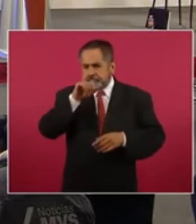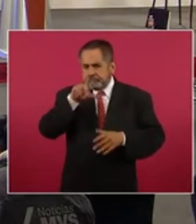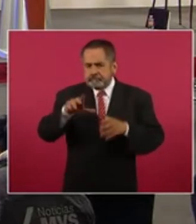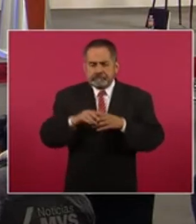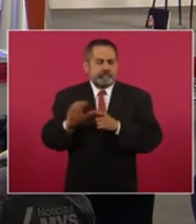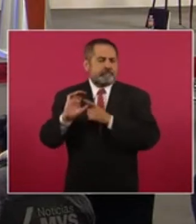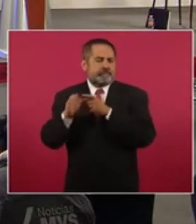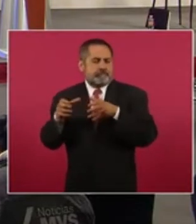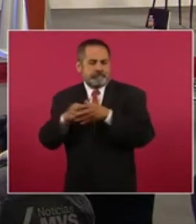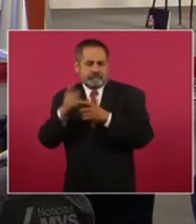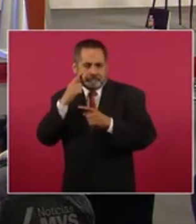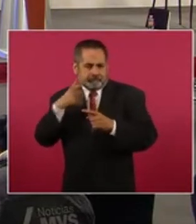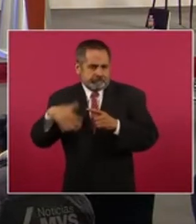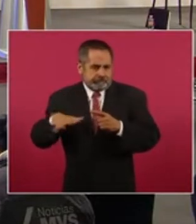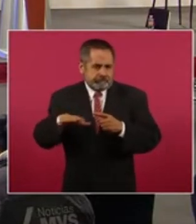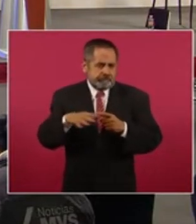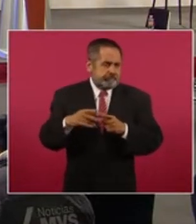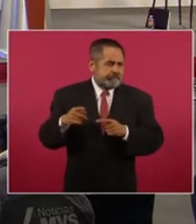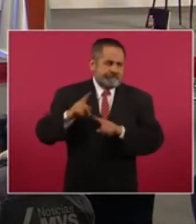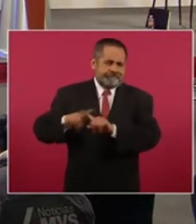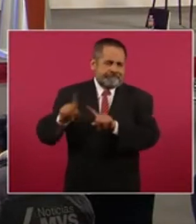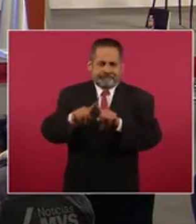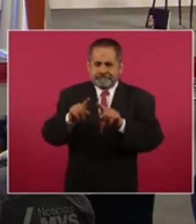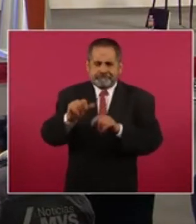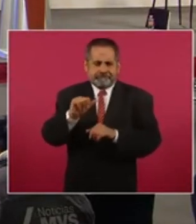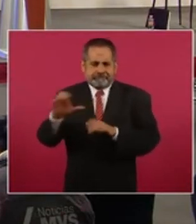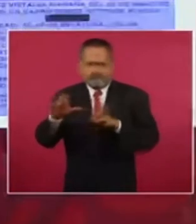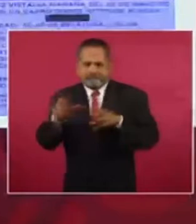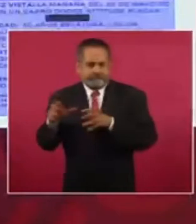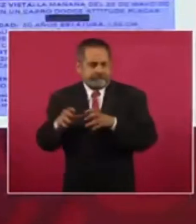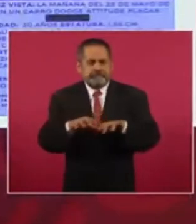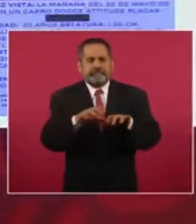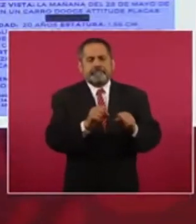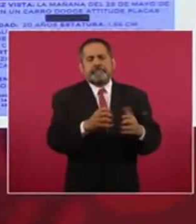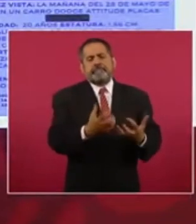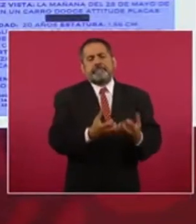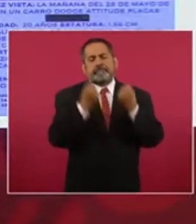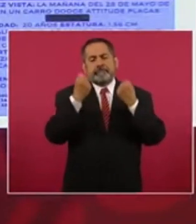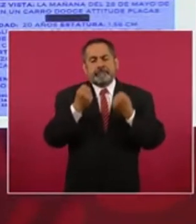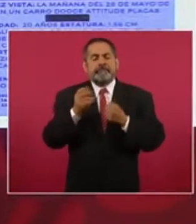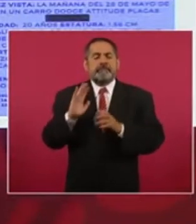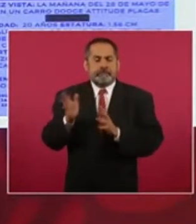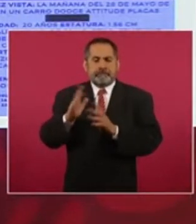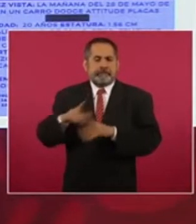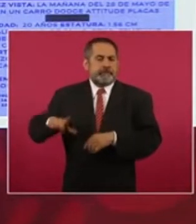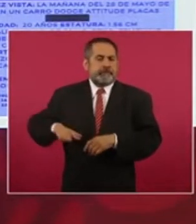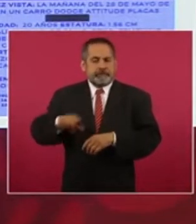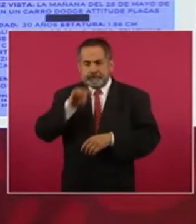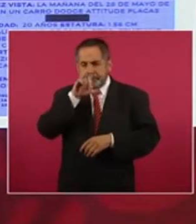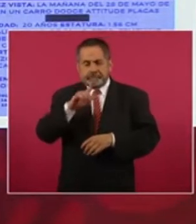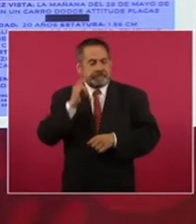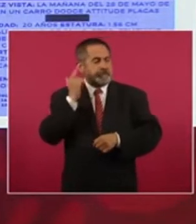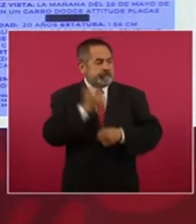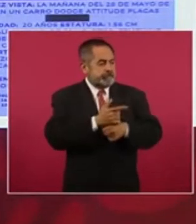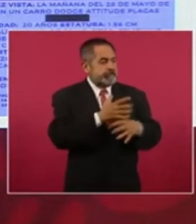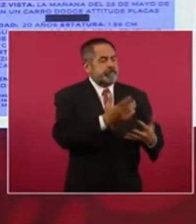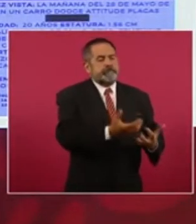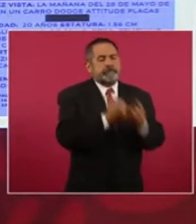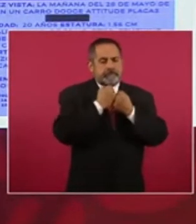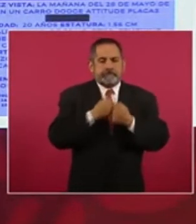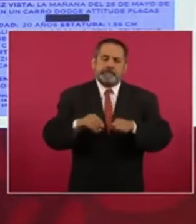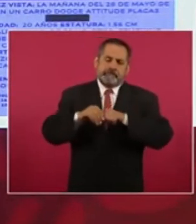de Búsqueda y diferentes organismos civiles, finalmente el gobierno del Estado de Jalisco informó que fueron